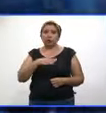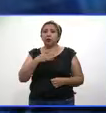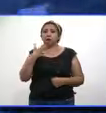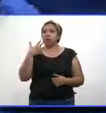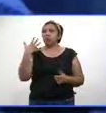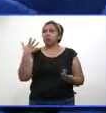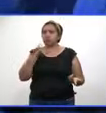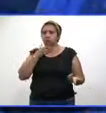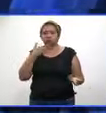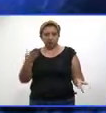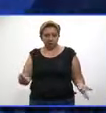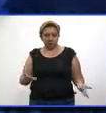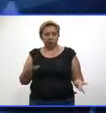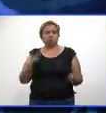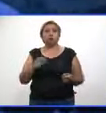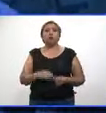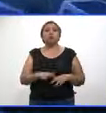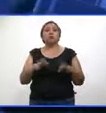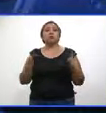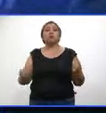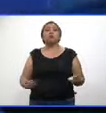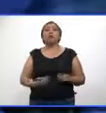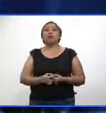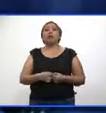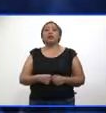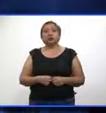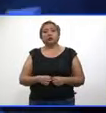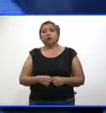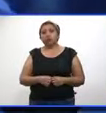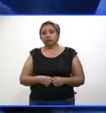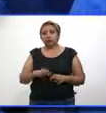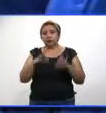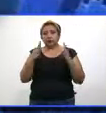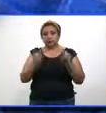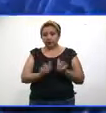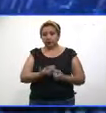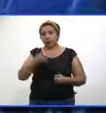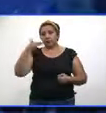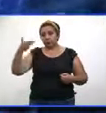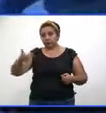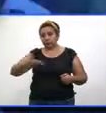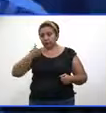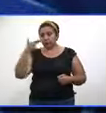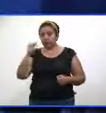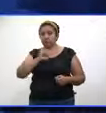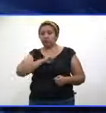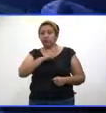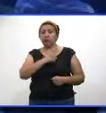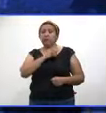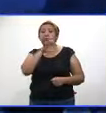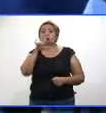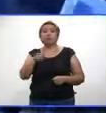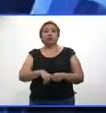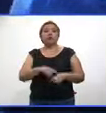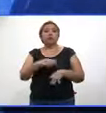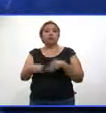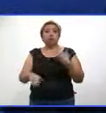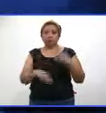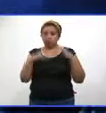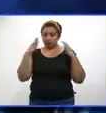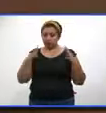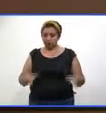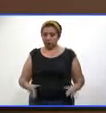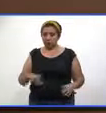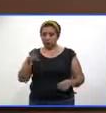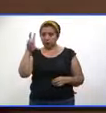aliento, sino en la forma en que masticamos, en la forma en que hablamos, en la salud general de todo nuestro cuerpo. Se